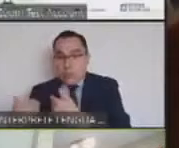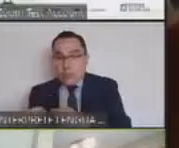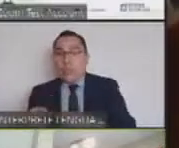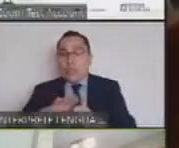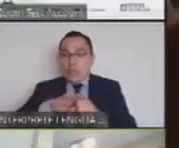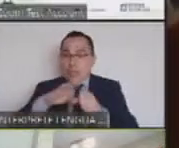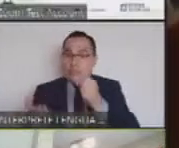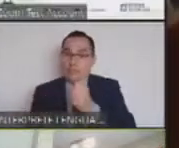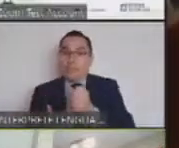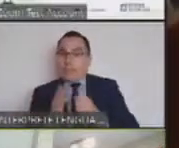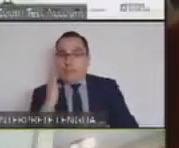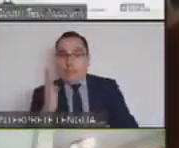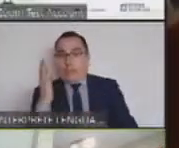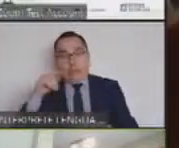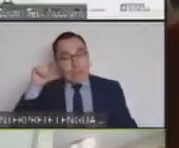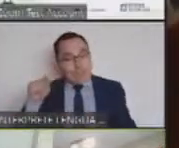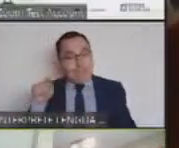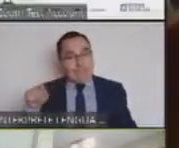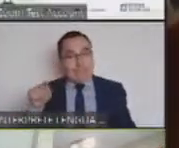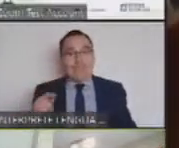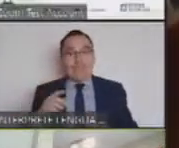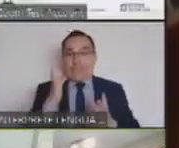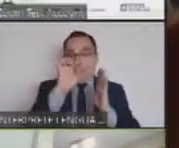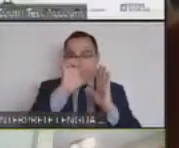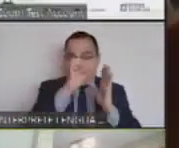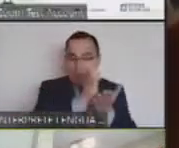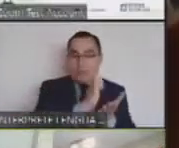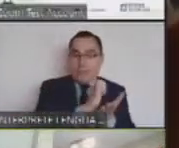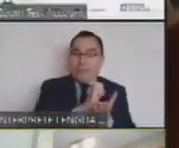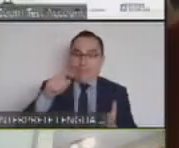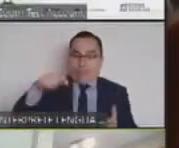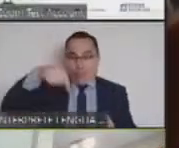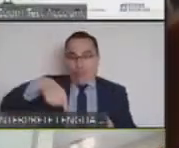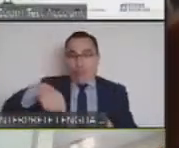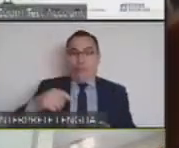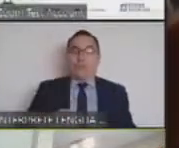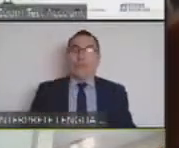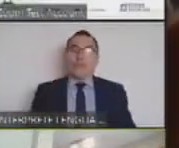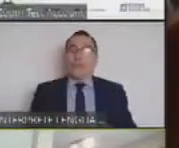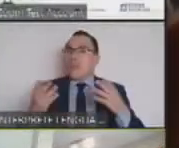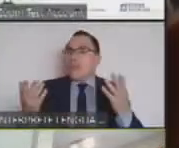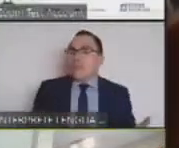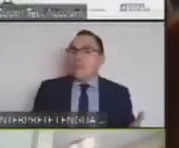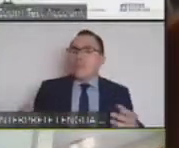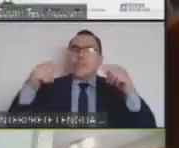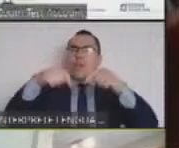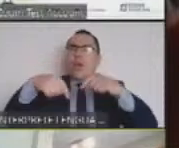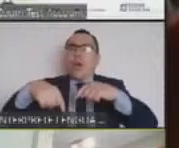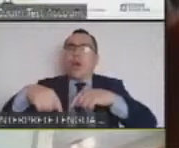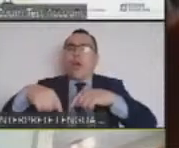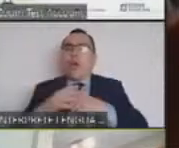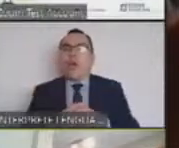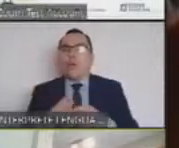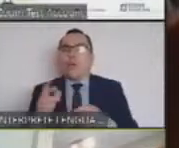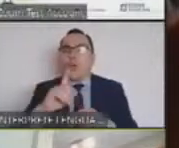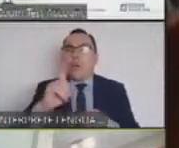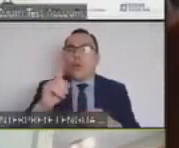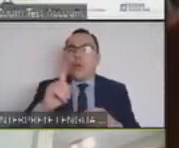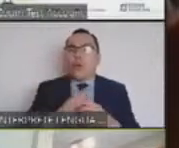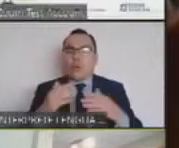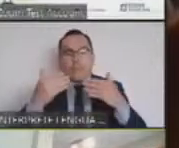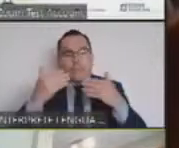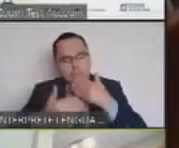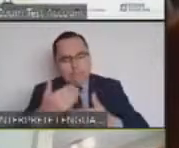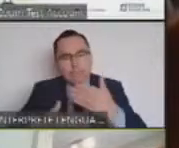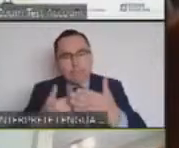da en los servicios del Estado hoy en día. De tal suerte que no estamos regulando una excepción, sino la regla